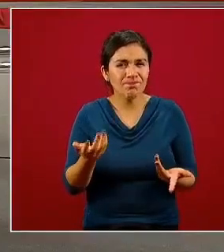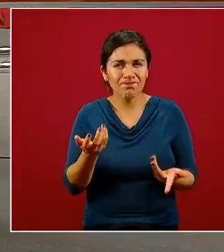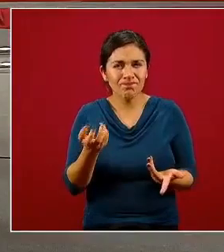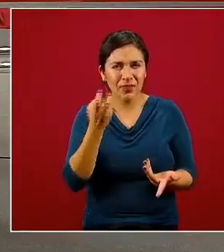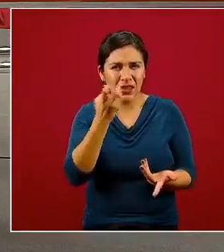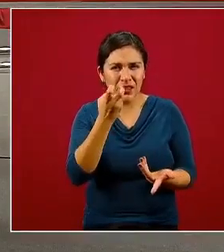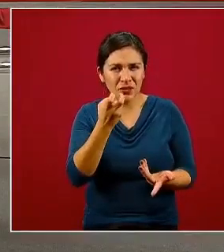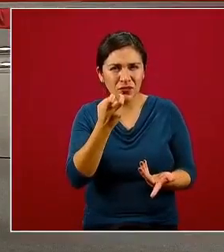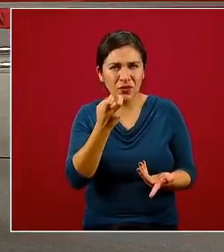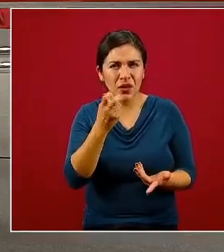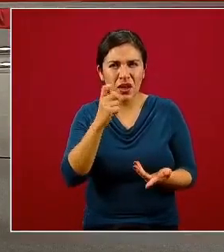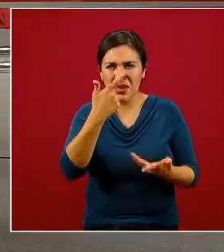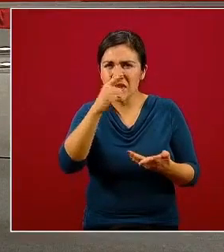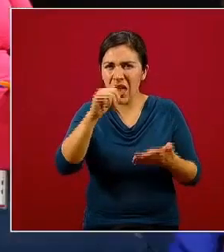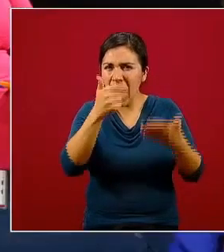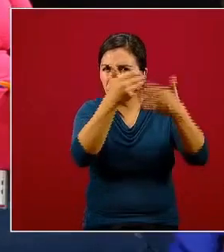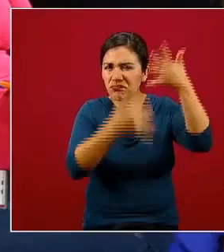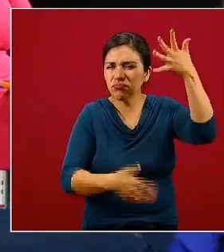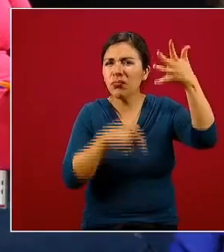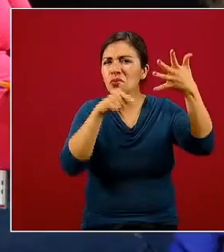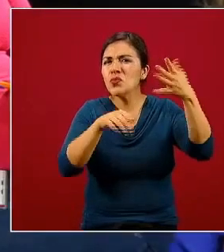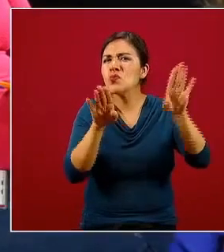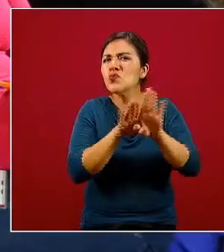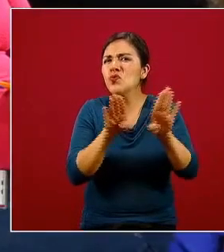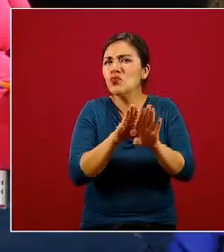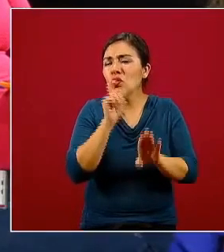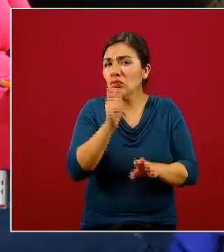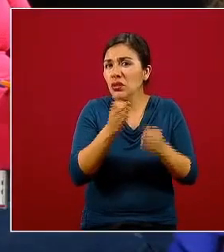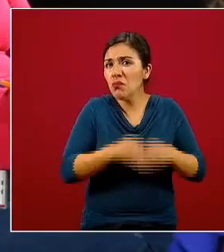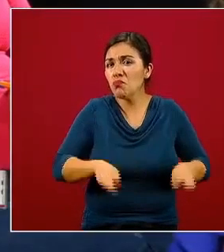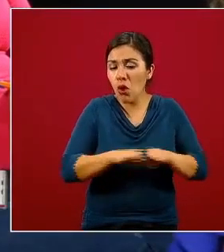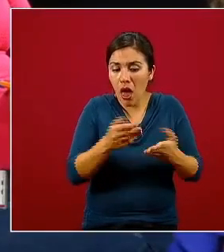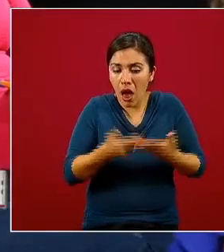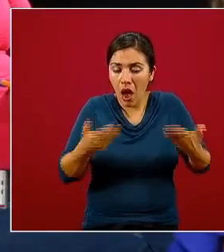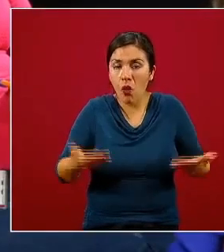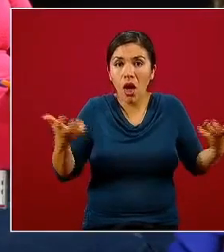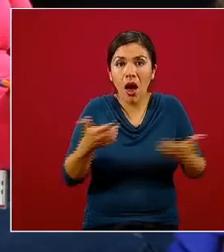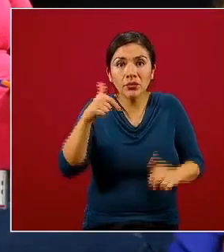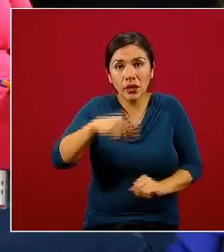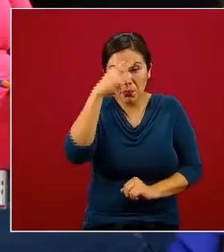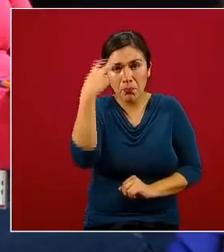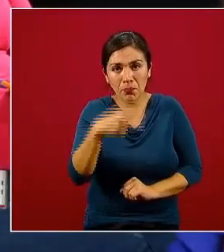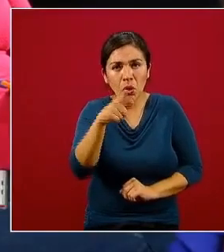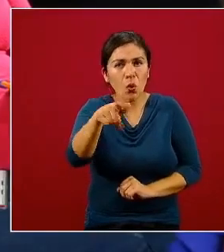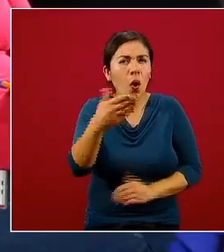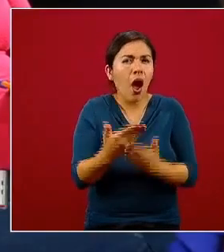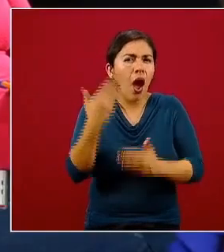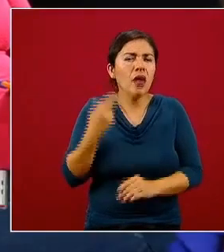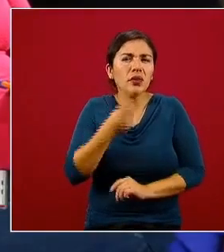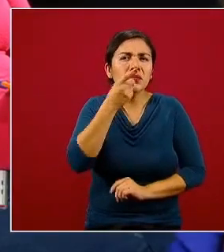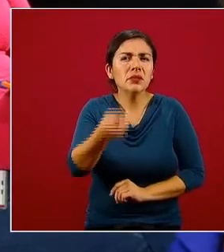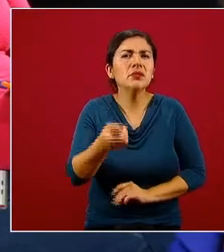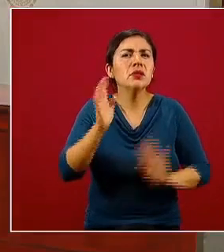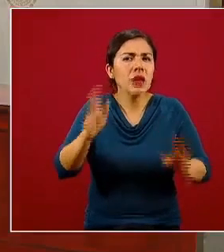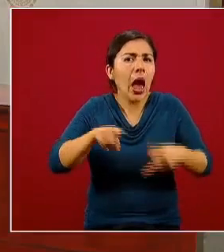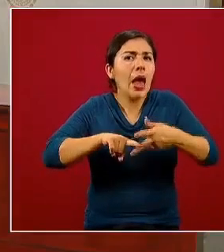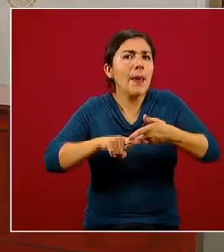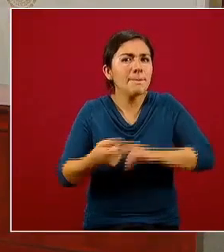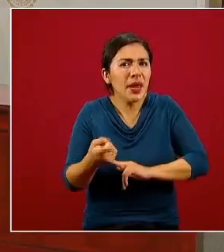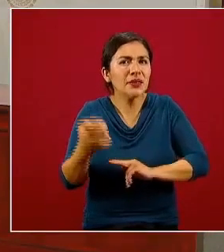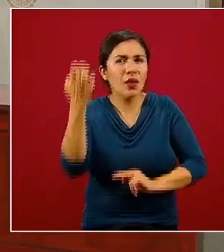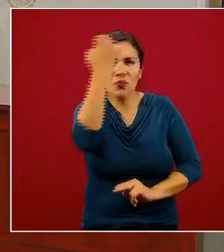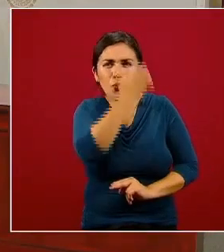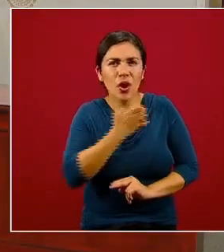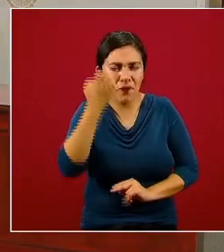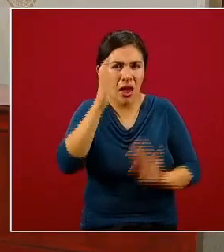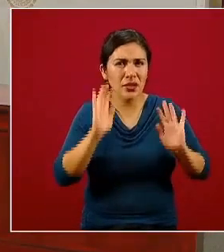Esta guía que se publicó, ¿cómo impacta a lo que se está haciendo en México? Porque usted había comentado que ya habían empezado a hacer este